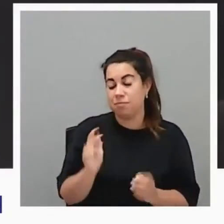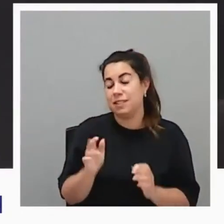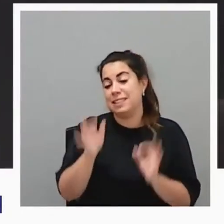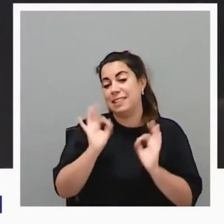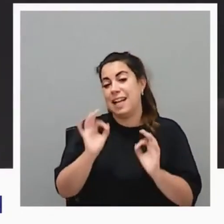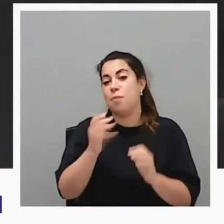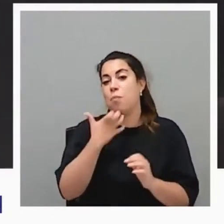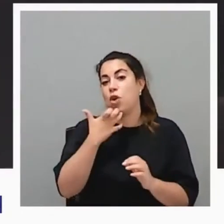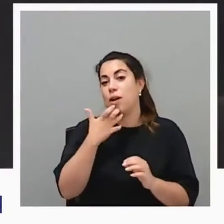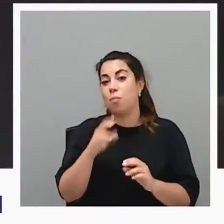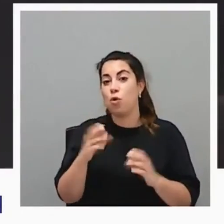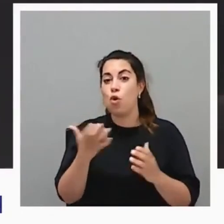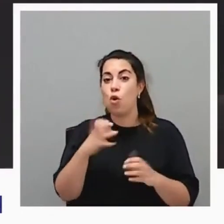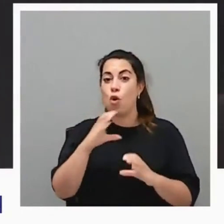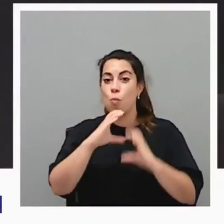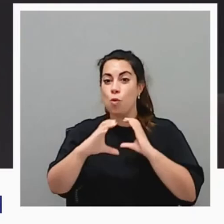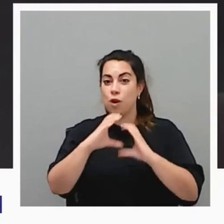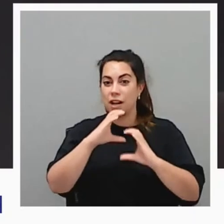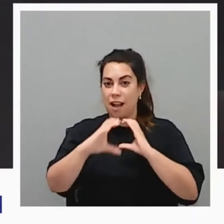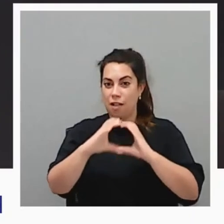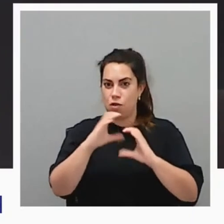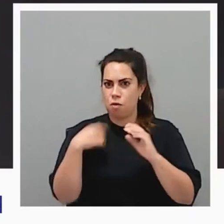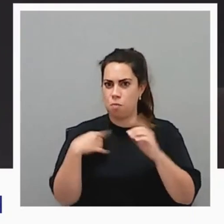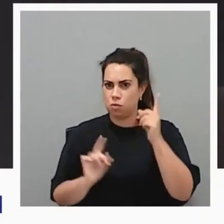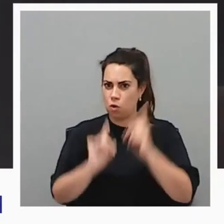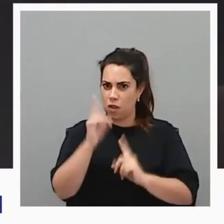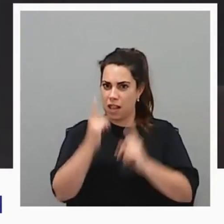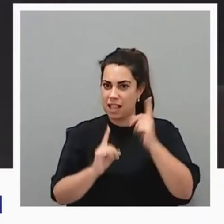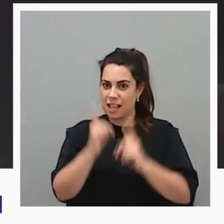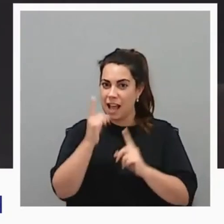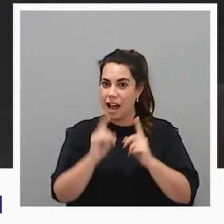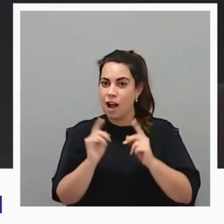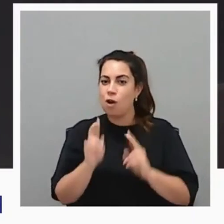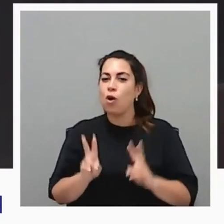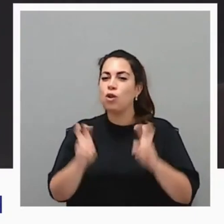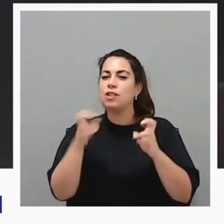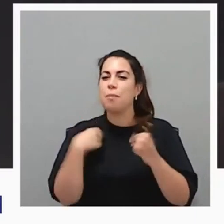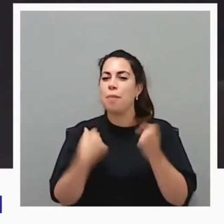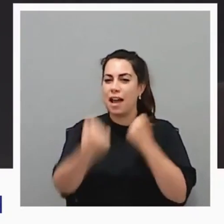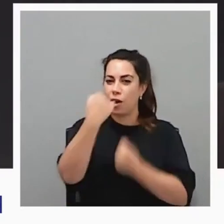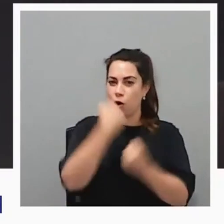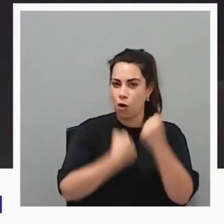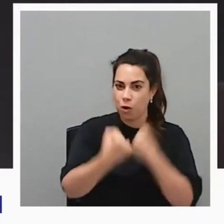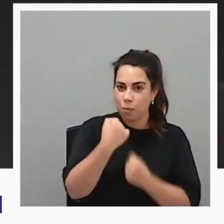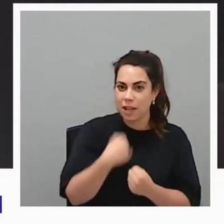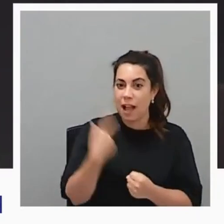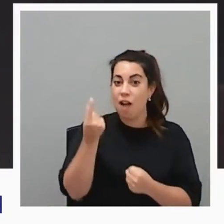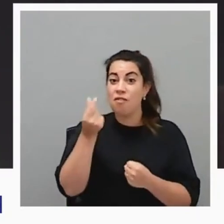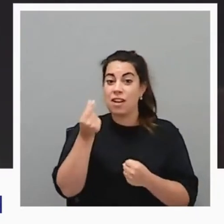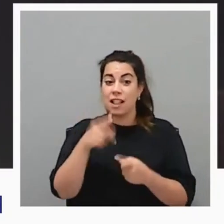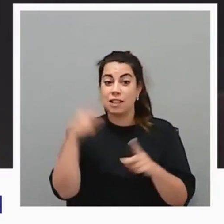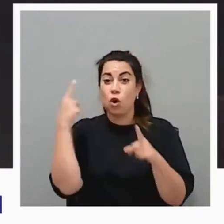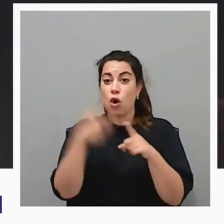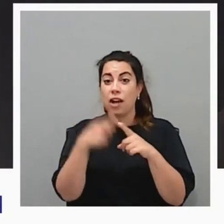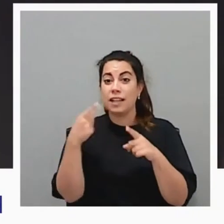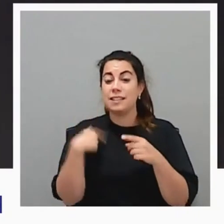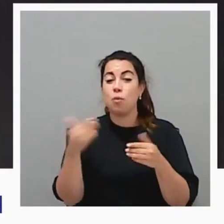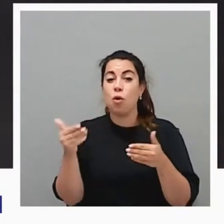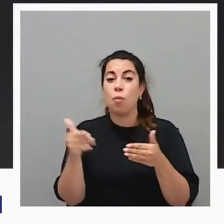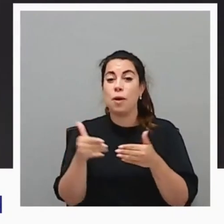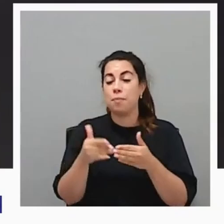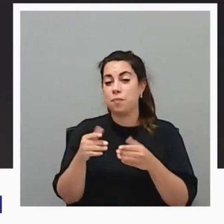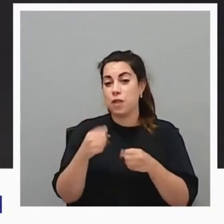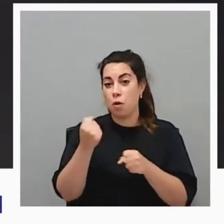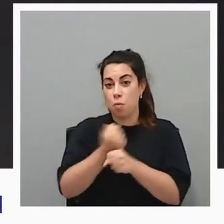El próximo diálogo va sobre la economía, la empresa, las finanzas para promover la innovación social. Recibimos a Salomón